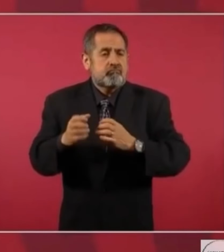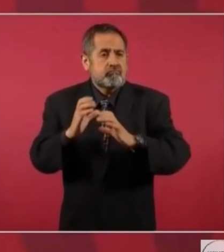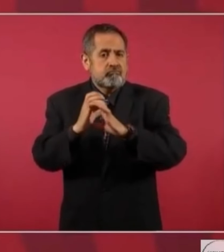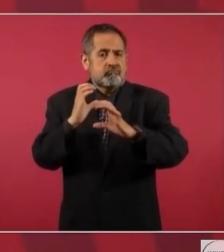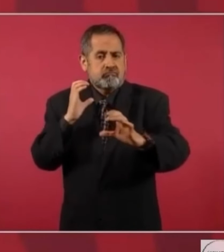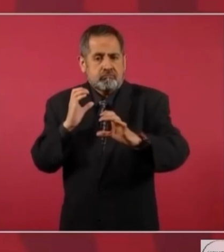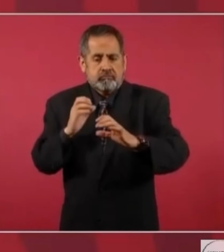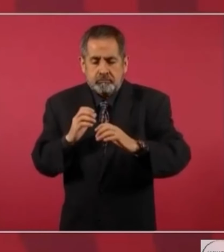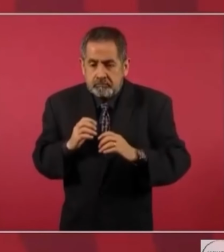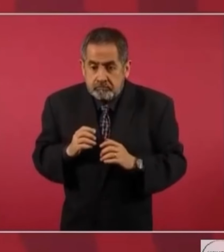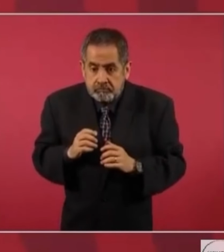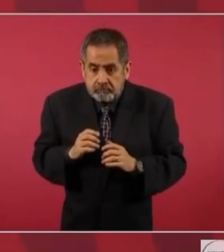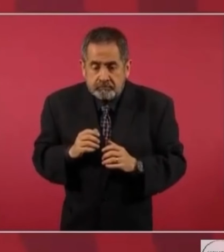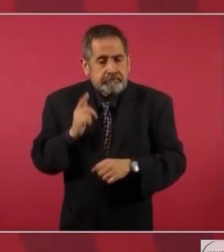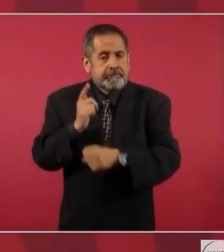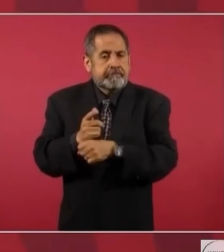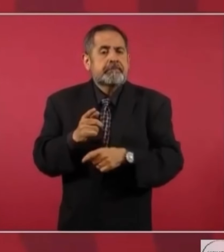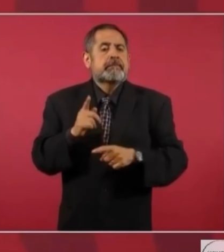advertido